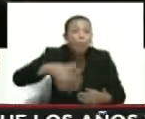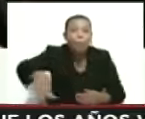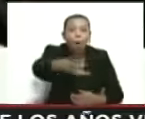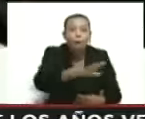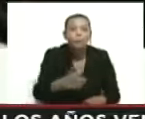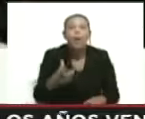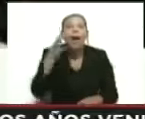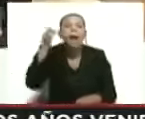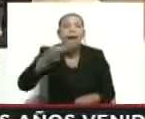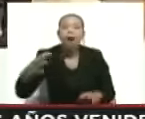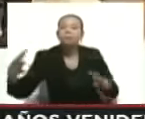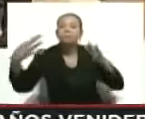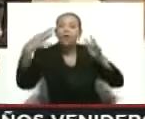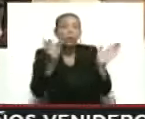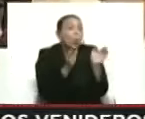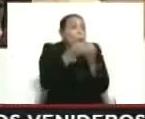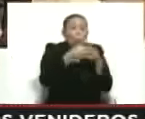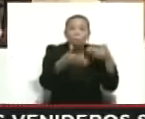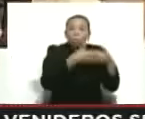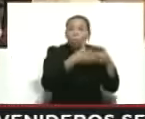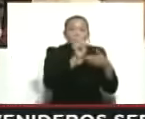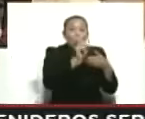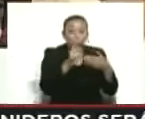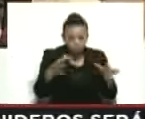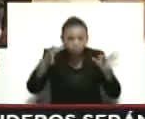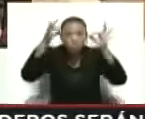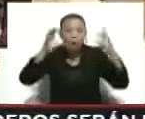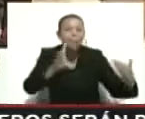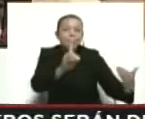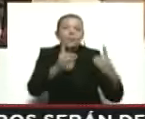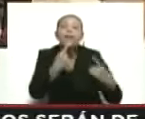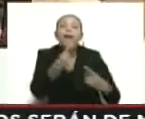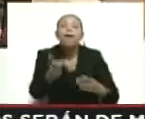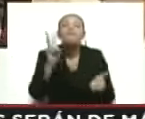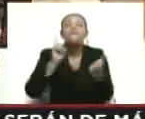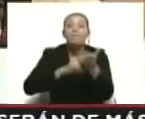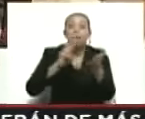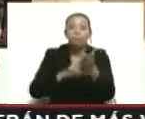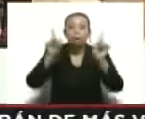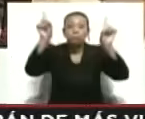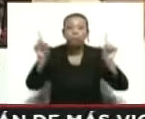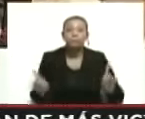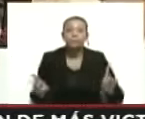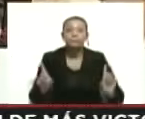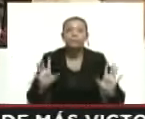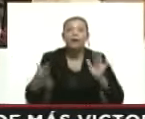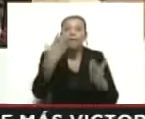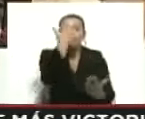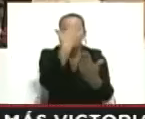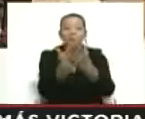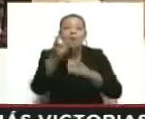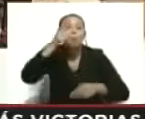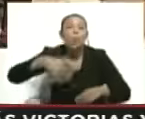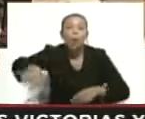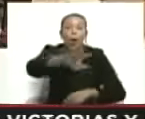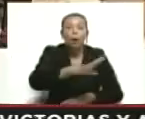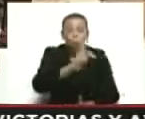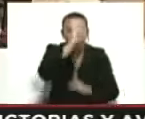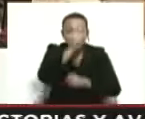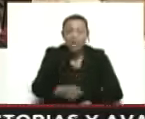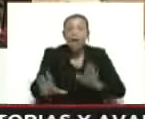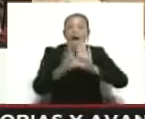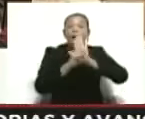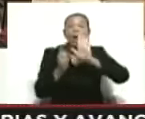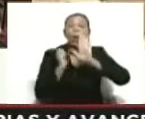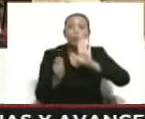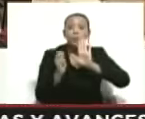venezolano, dando la cara, diciendo la verdad y sobre todo fortaleciendo las instituciones de nuestro país.